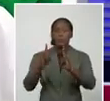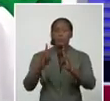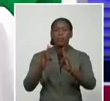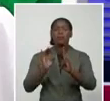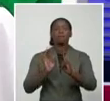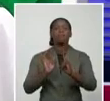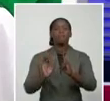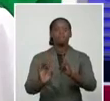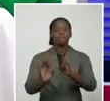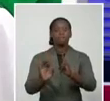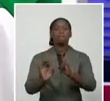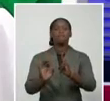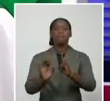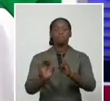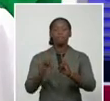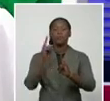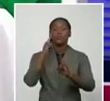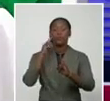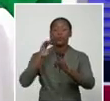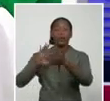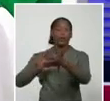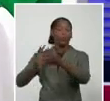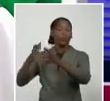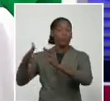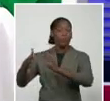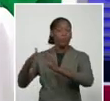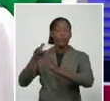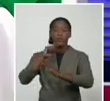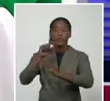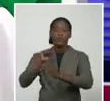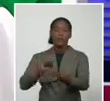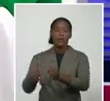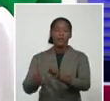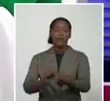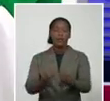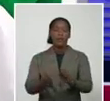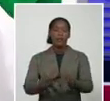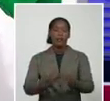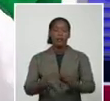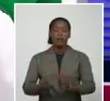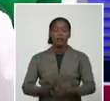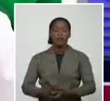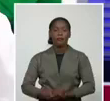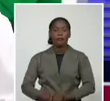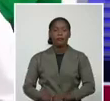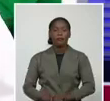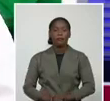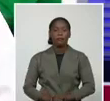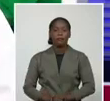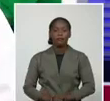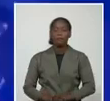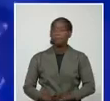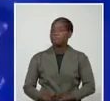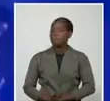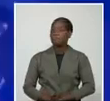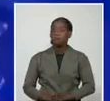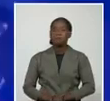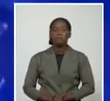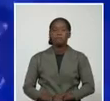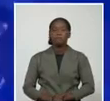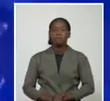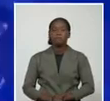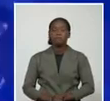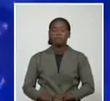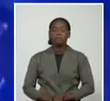todavía no se logra un control de la pandemia en el mundo. Unos breves minutos para una pregunta,